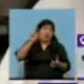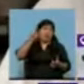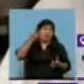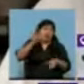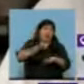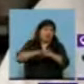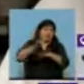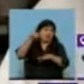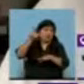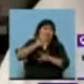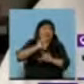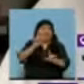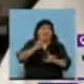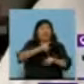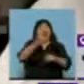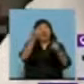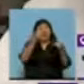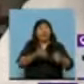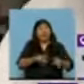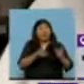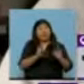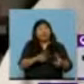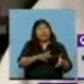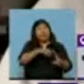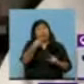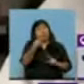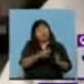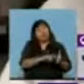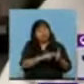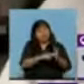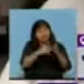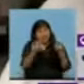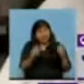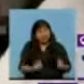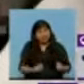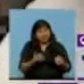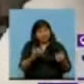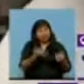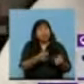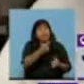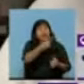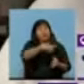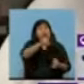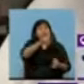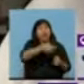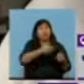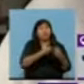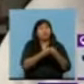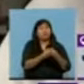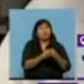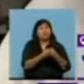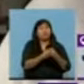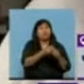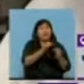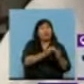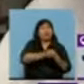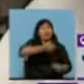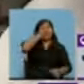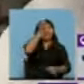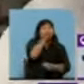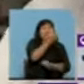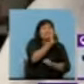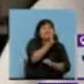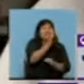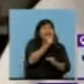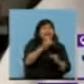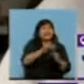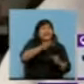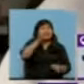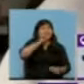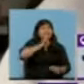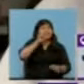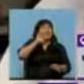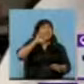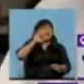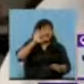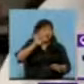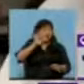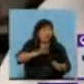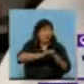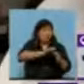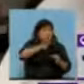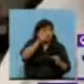Hay muy poco, mejor dicho, digamos, también hay mucha especulación, ¿no? Porque el precio, mientras el dólar